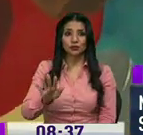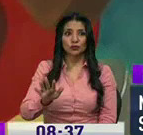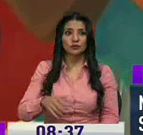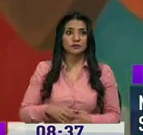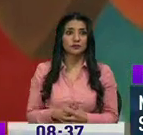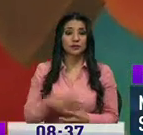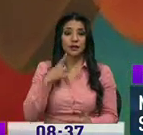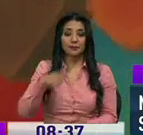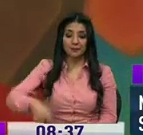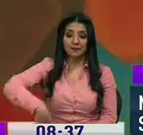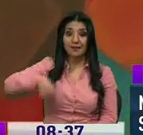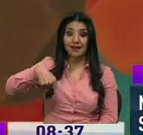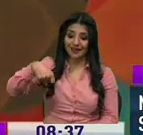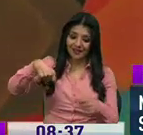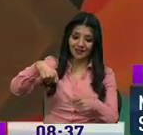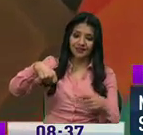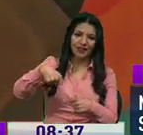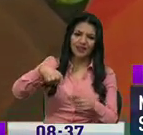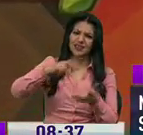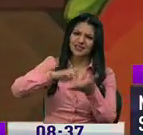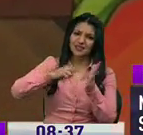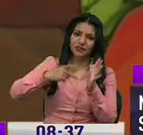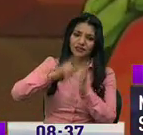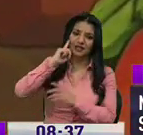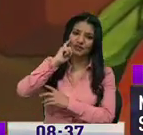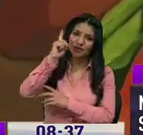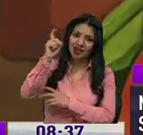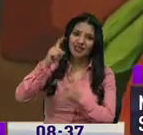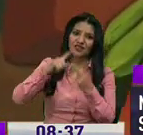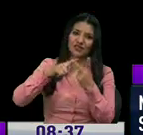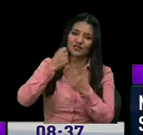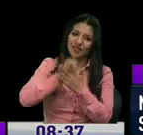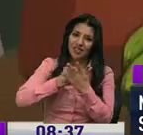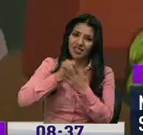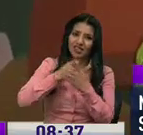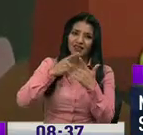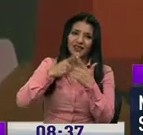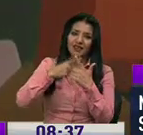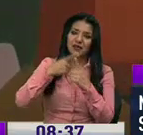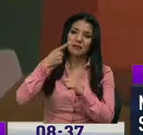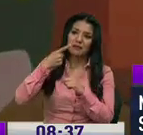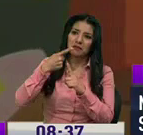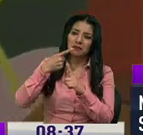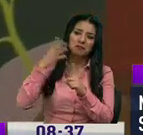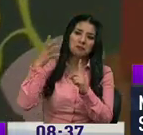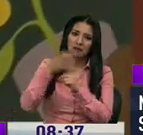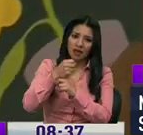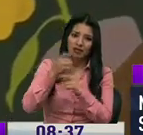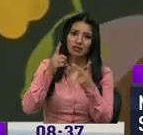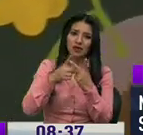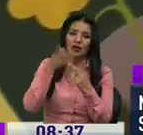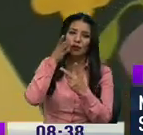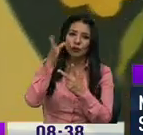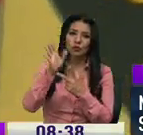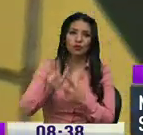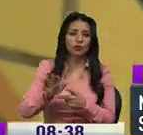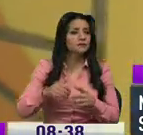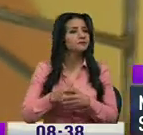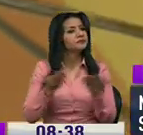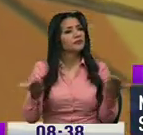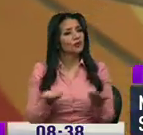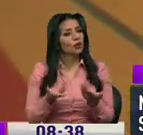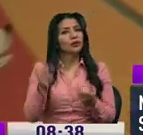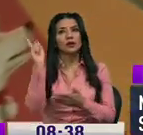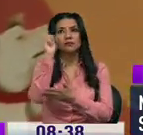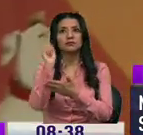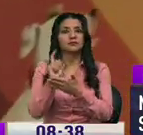de recuerdos, sueños y en todo esto traen incluso su cultura, su alimento. ¿Dónde más se van a